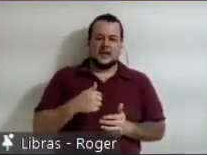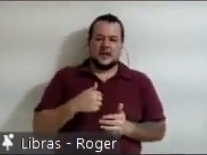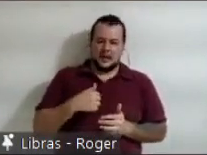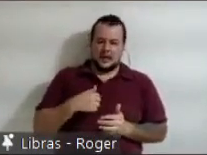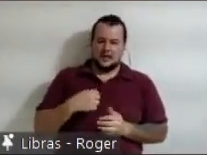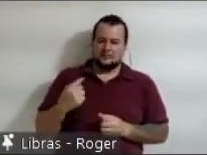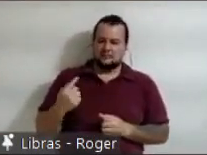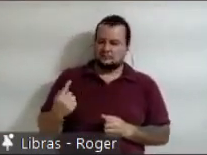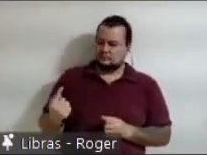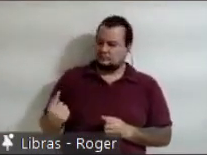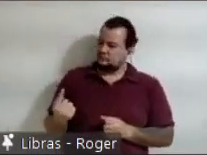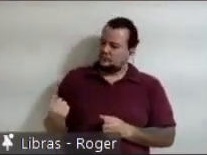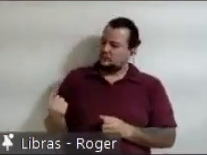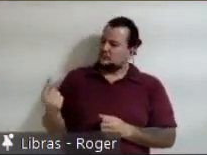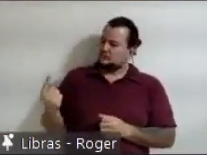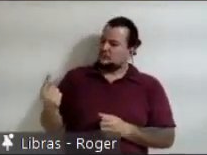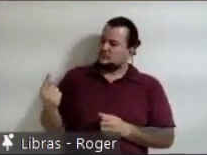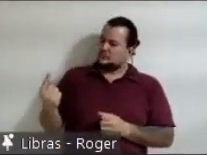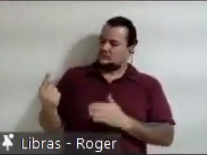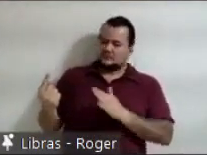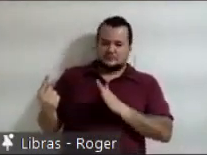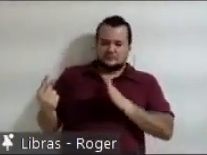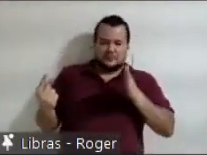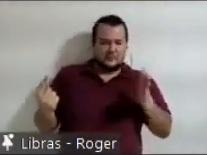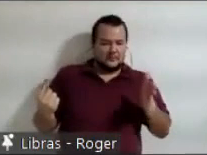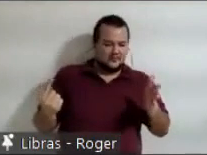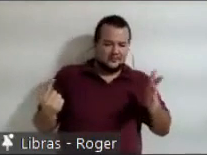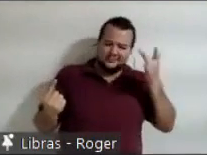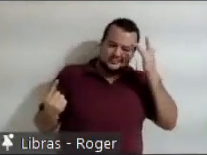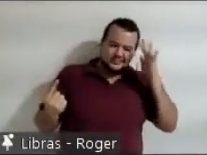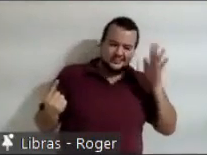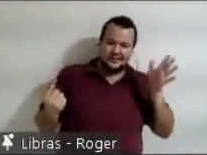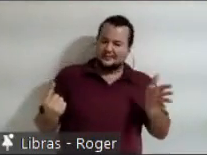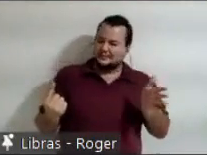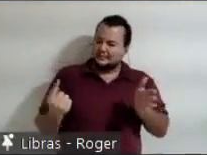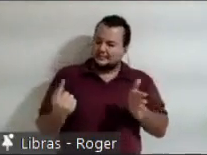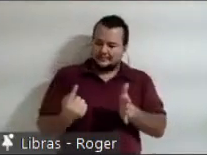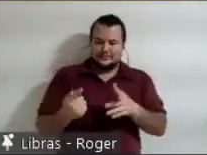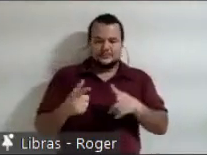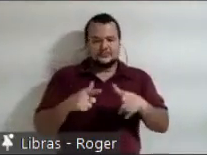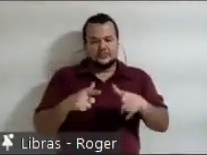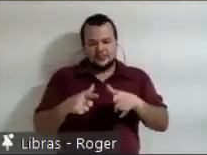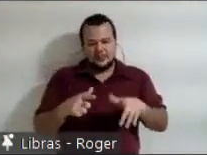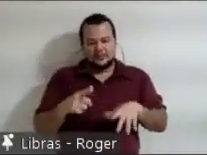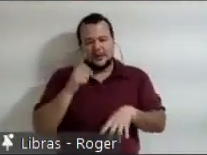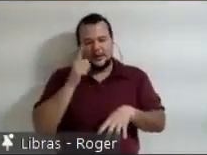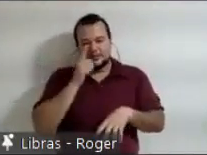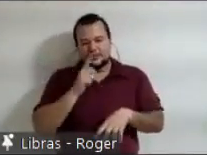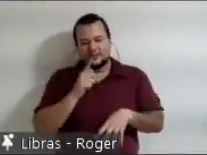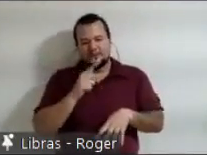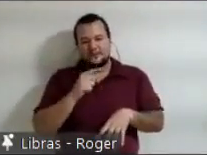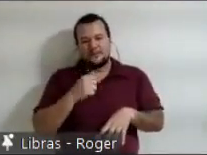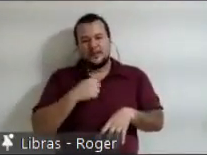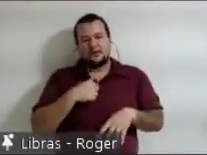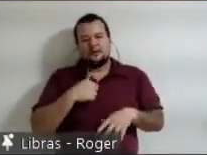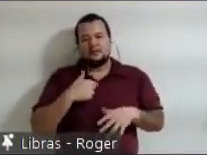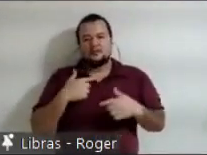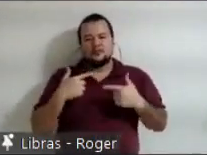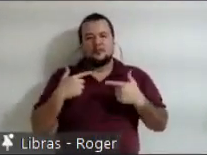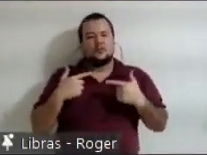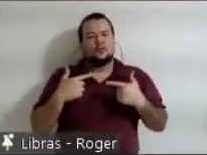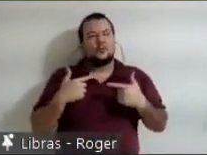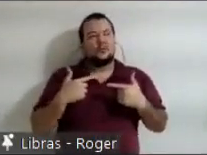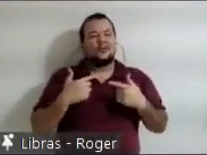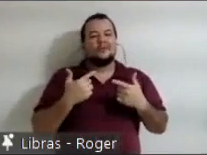y trabajo con mi ignorancia invierto mi curiosidad capitalizo como cualquier